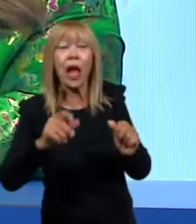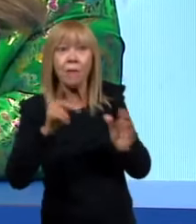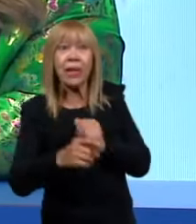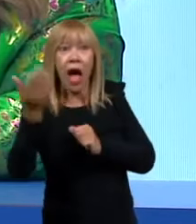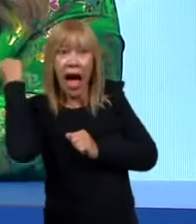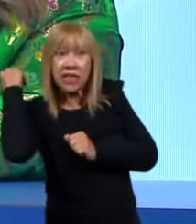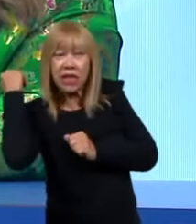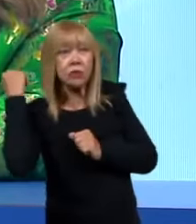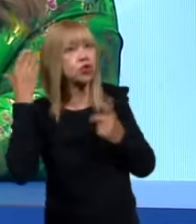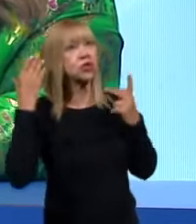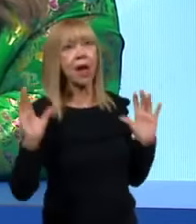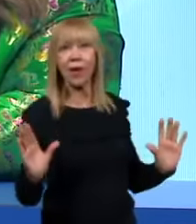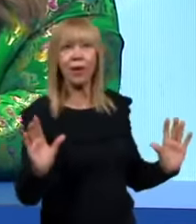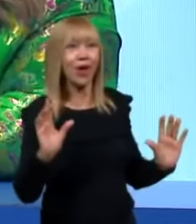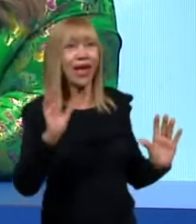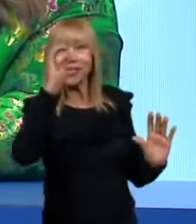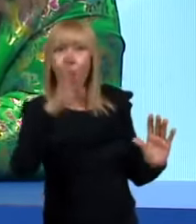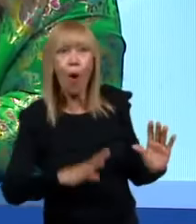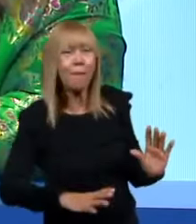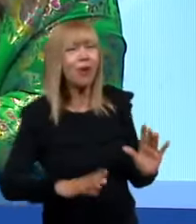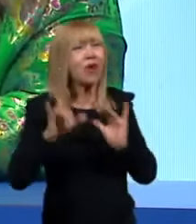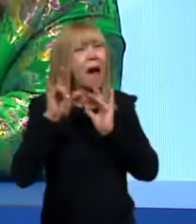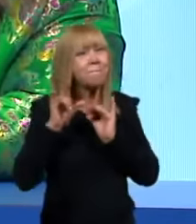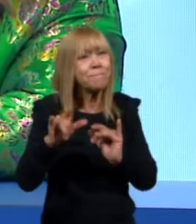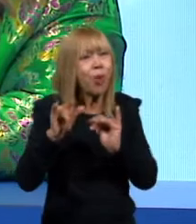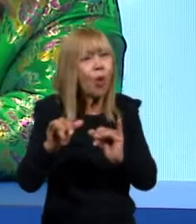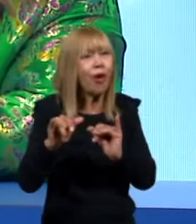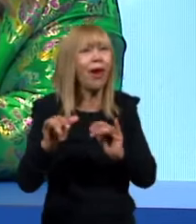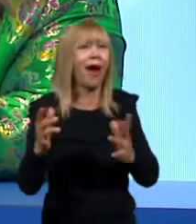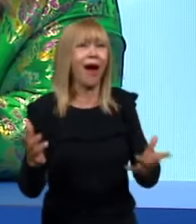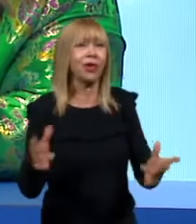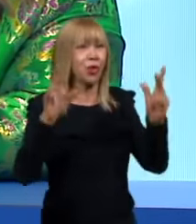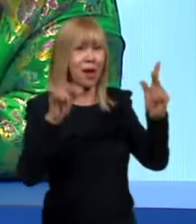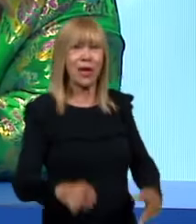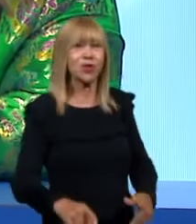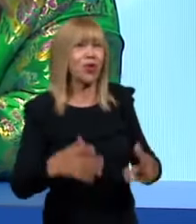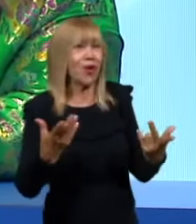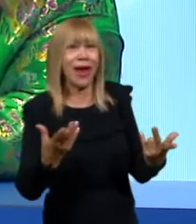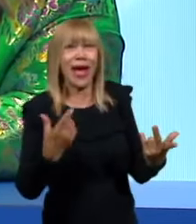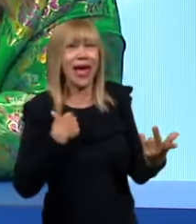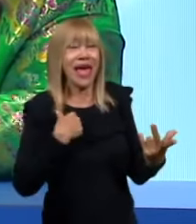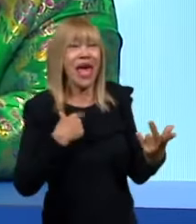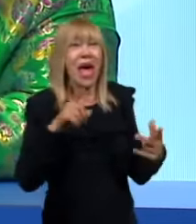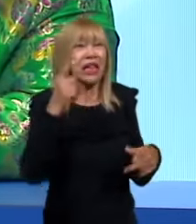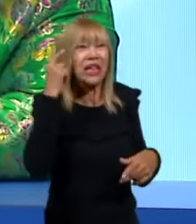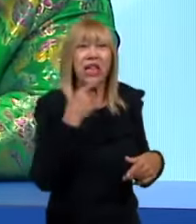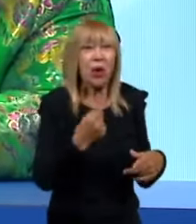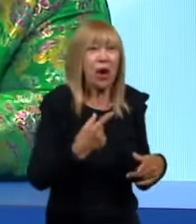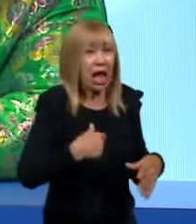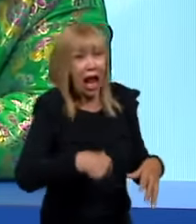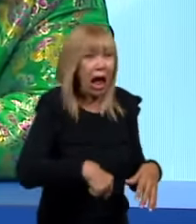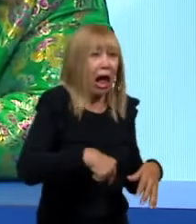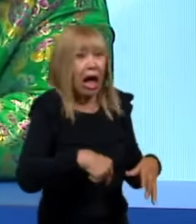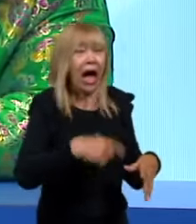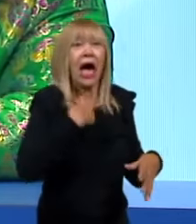no lo sepamos? La realidad es que este burdo intento de una persona que se hizo llamar parapléjica, que fue firmado por un médico, se